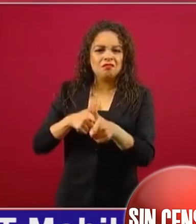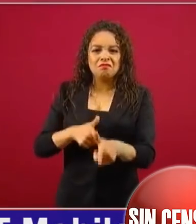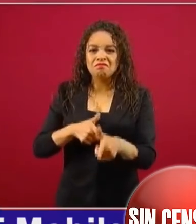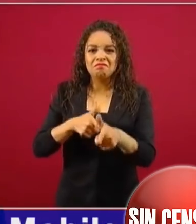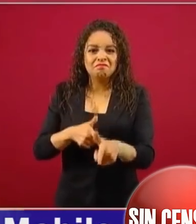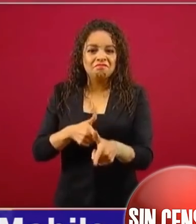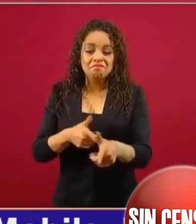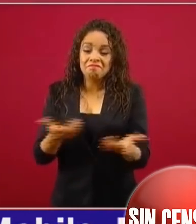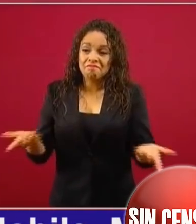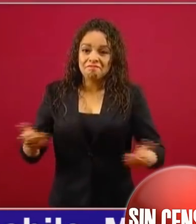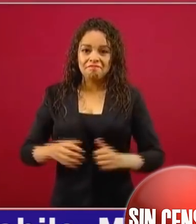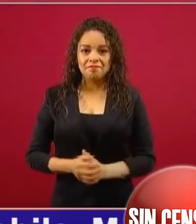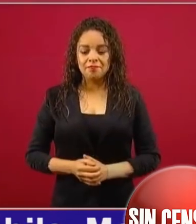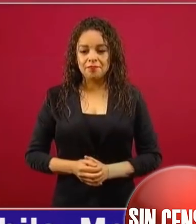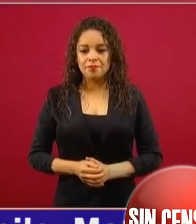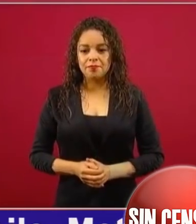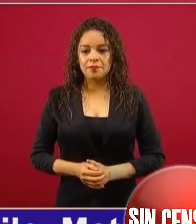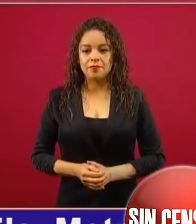ese periódico,